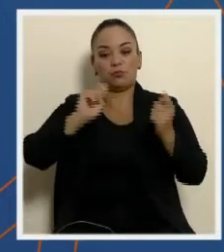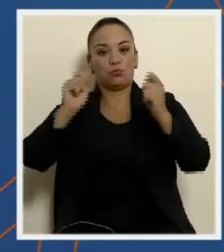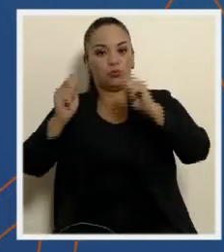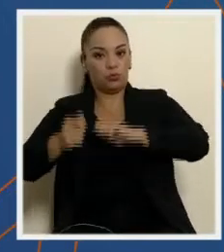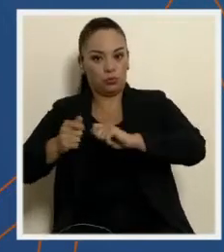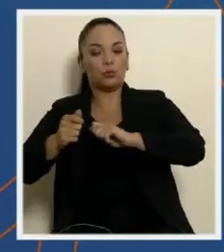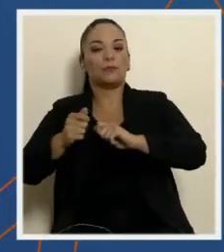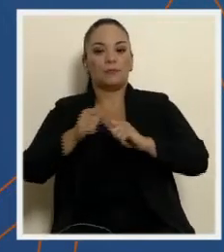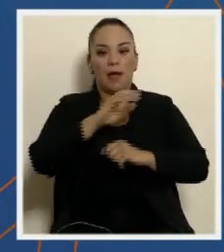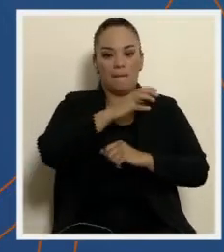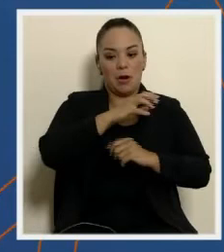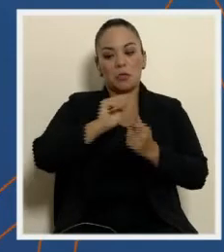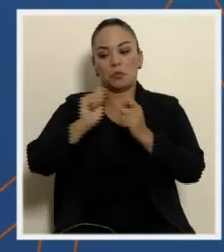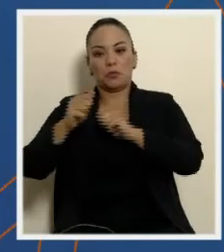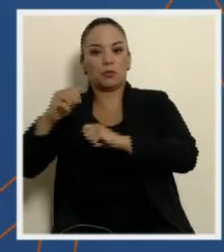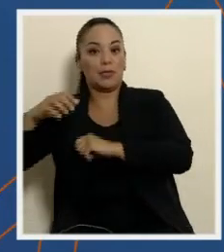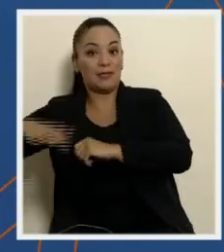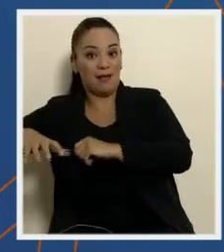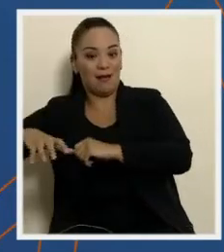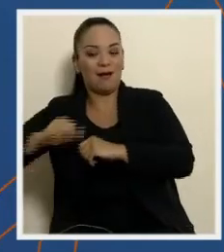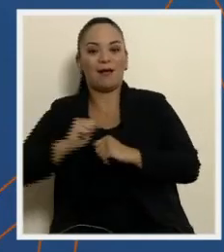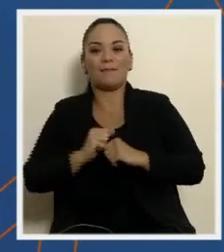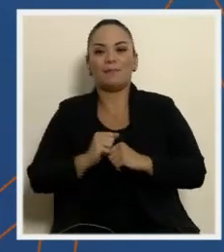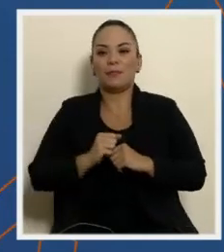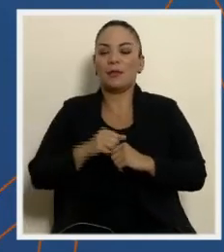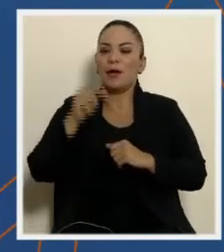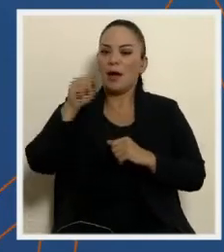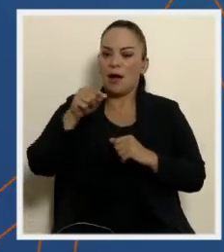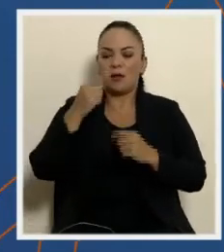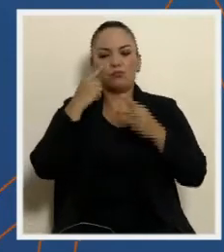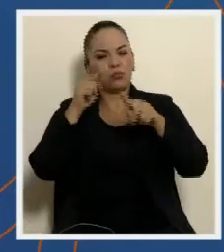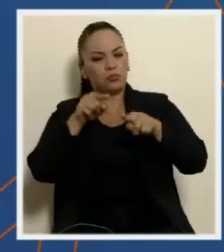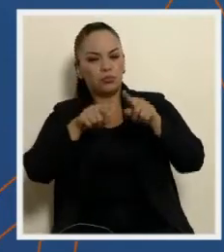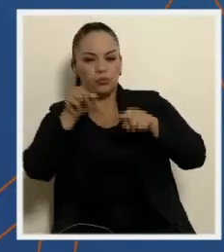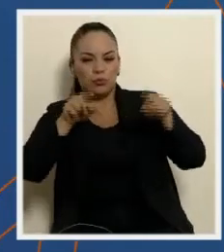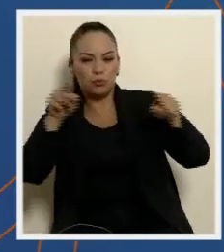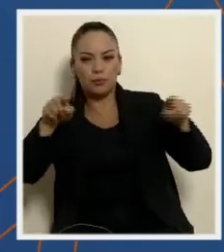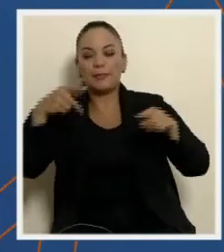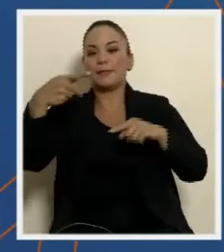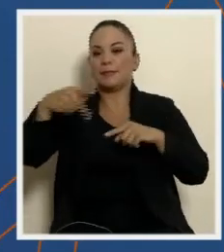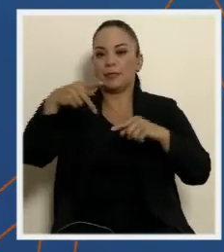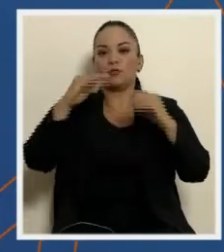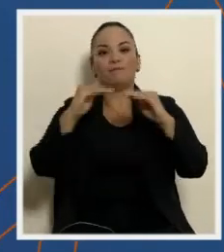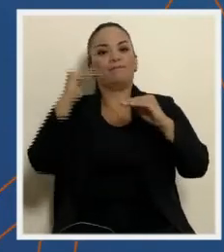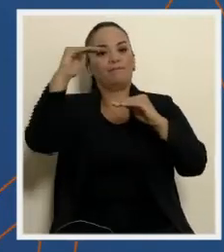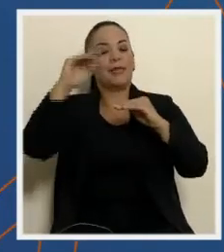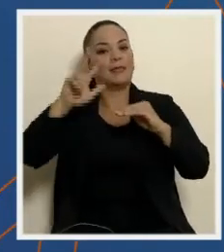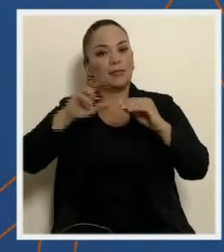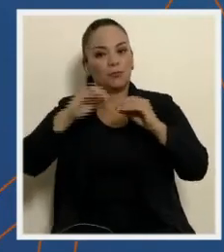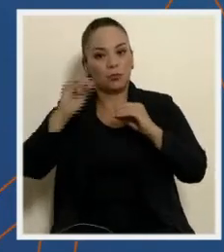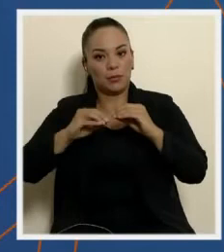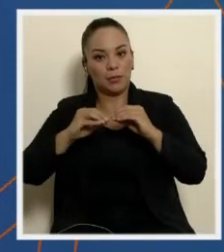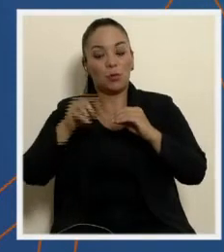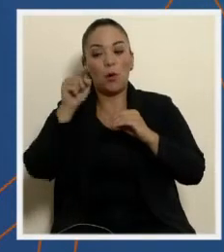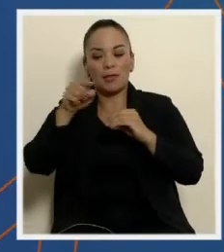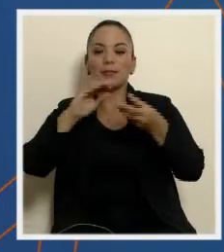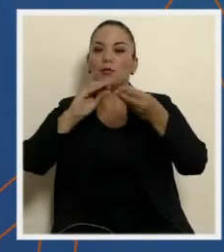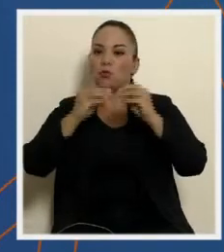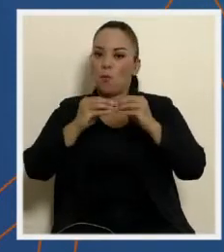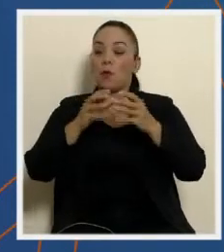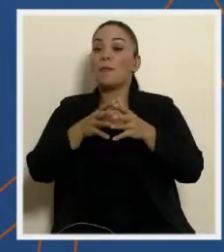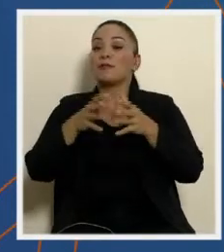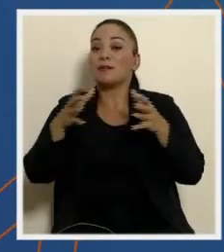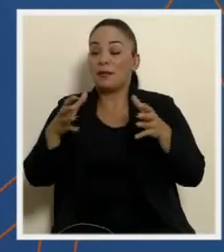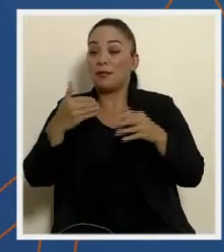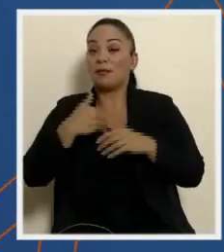alerta naranja con un indicador de riesgo cantonal superior al 3, es la mayor cifra que se ha obtenido